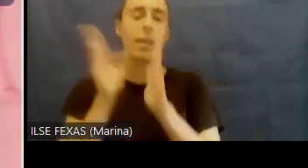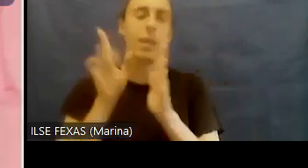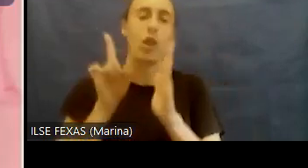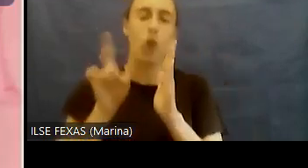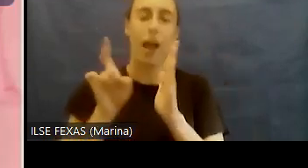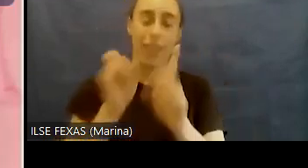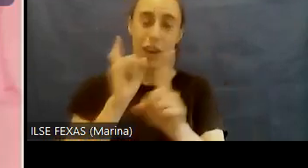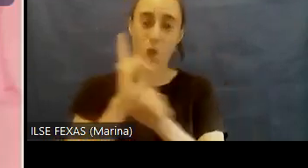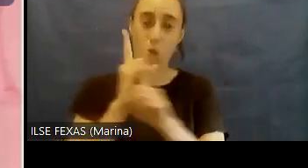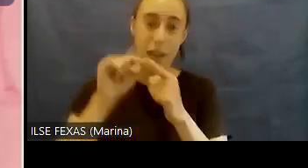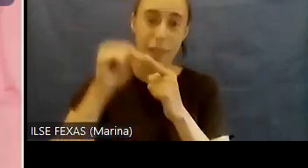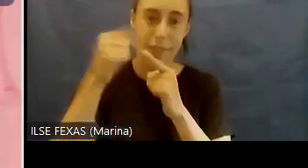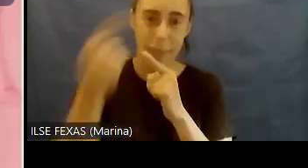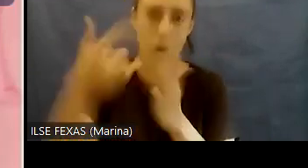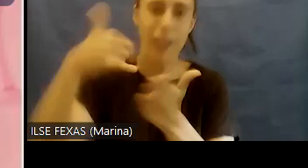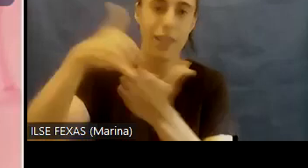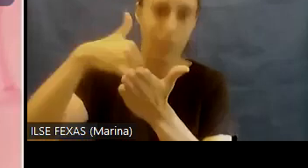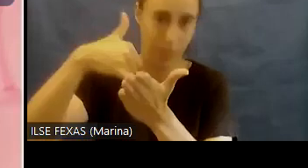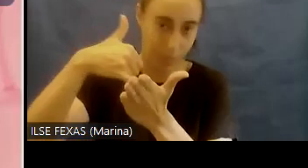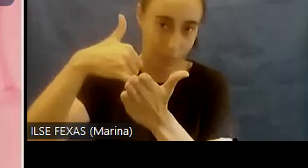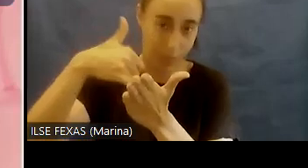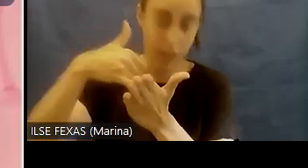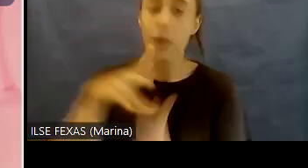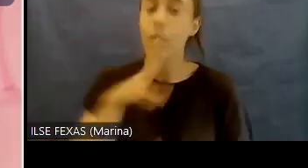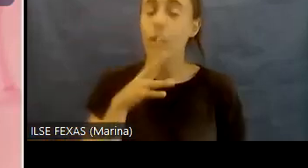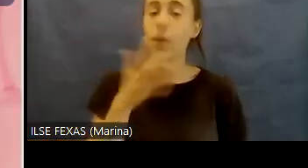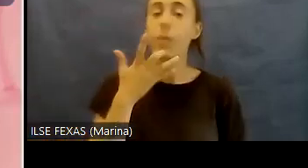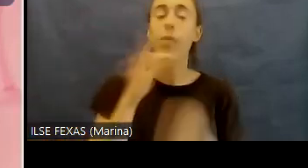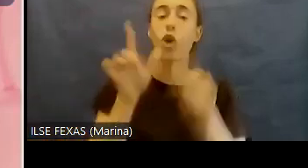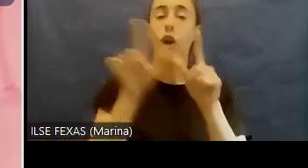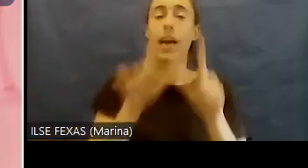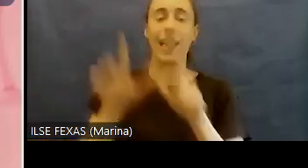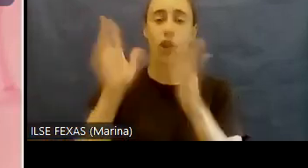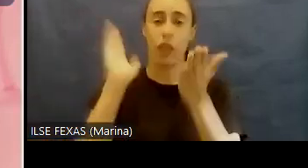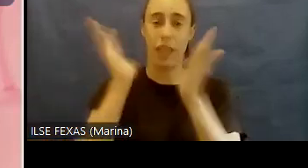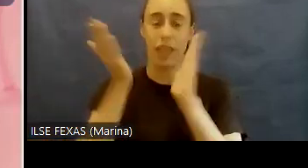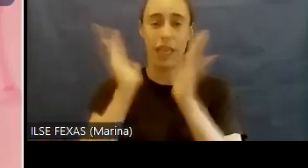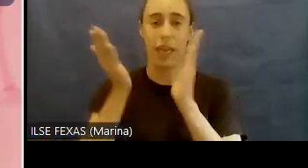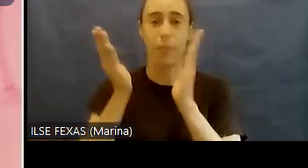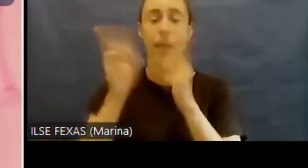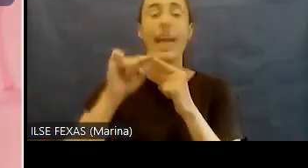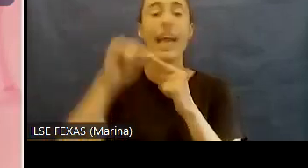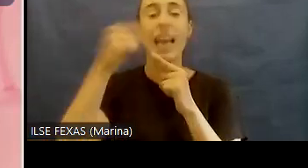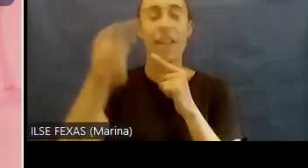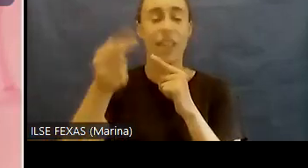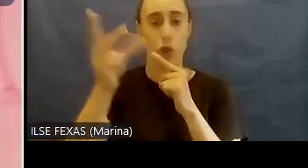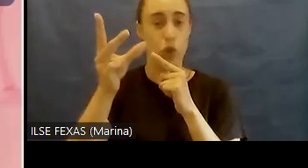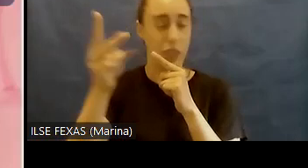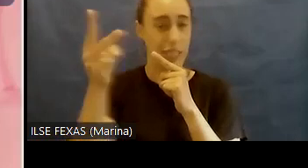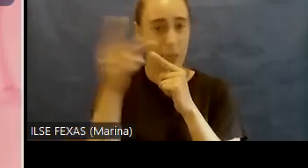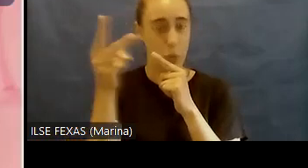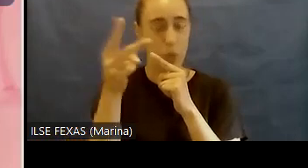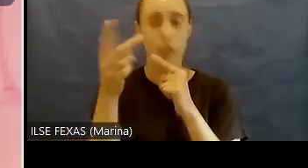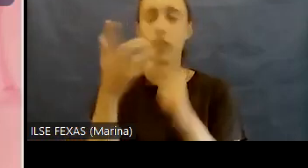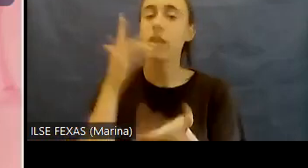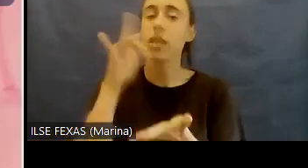o quimioterapia, o ambas. Sabéis que la radioterapia, por ejemplo, uno de los efectos secundarios que suele tener cuando se aplica, sobre todo